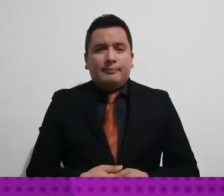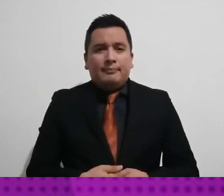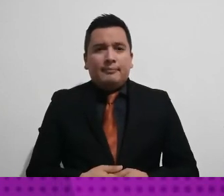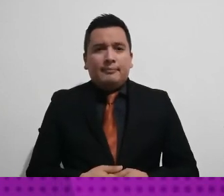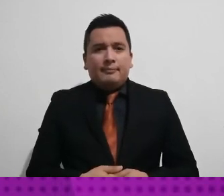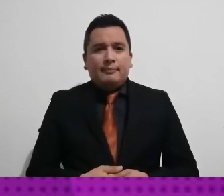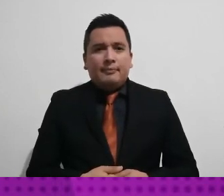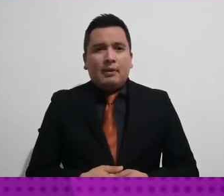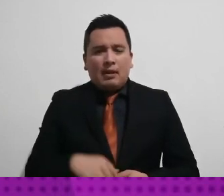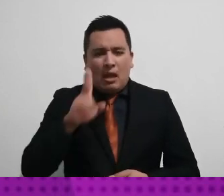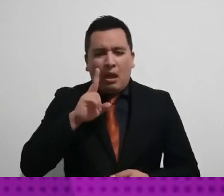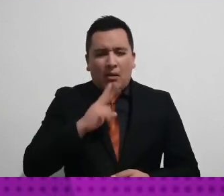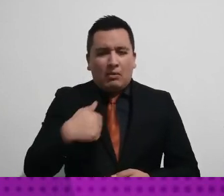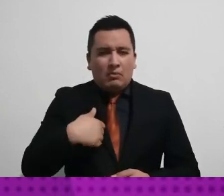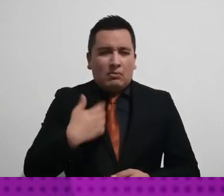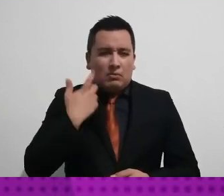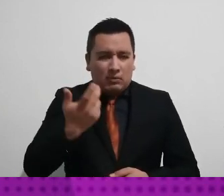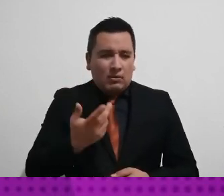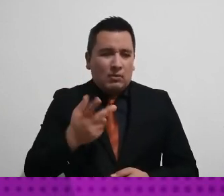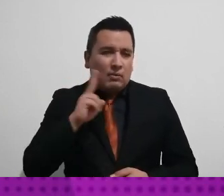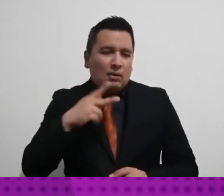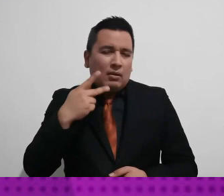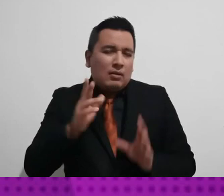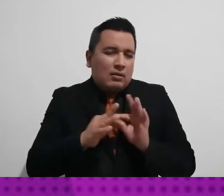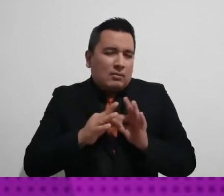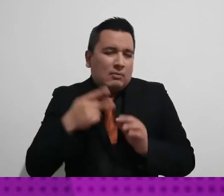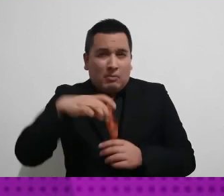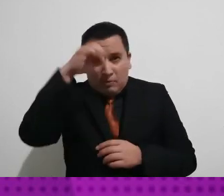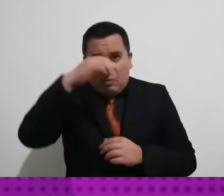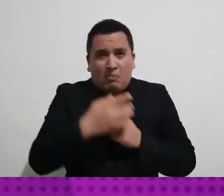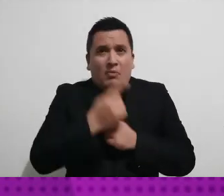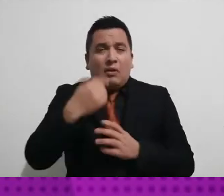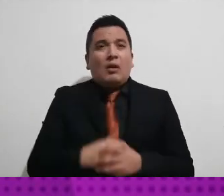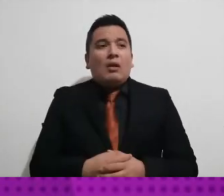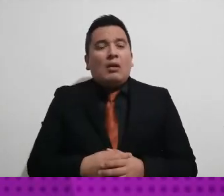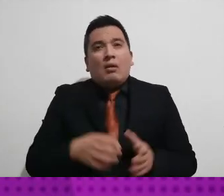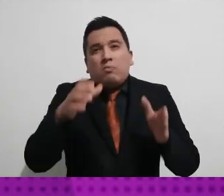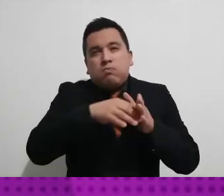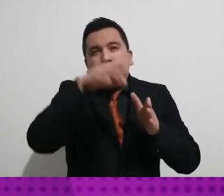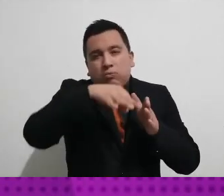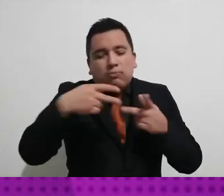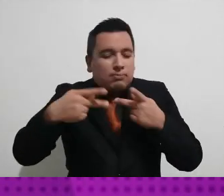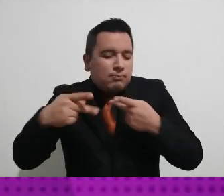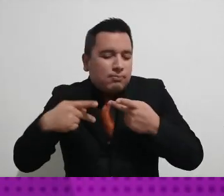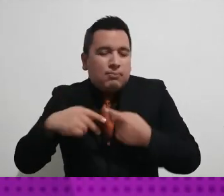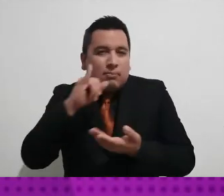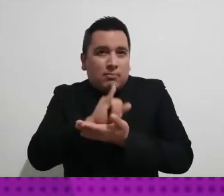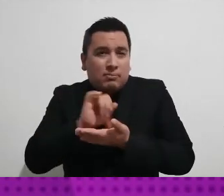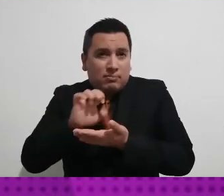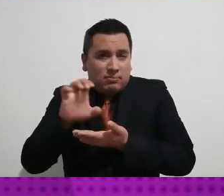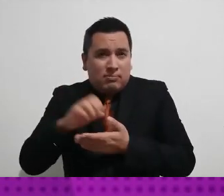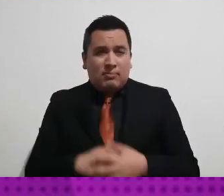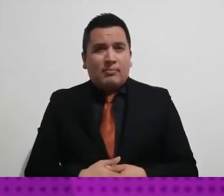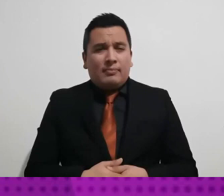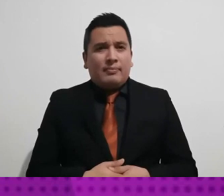mejor dicho. Quiero mencionar, y me gustaría que nos platicara su opinión, porque todas las elecciones que ha organizado el